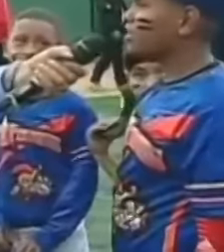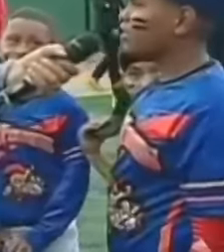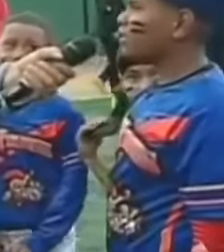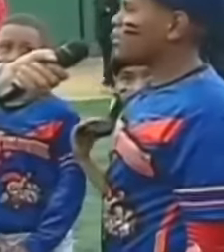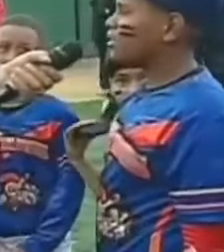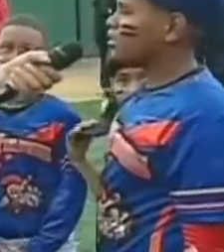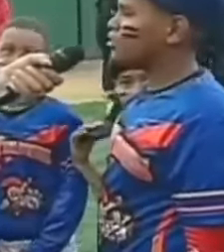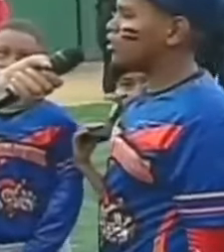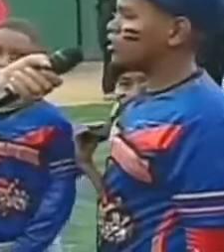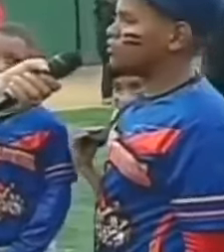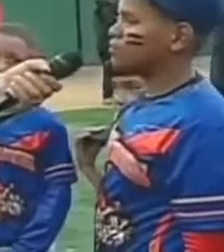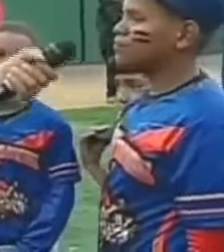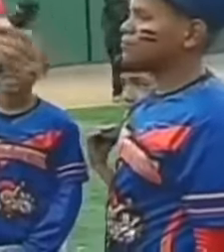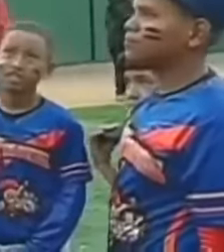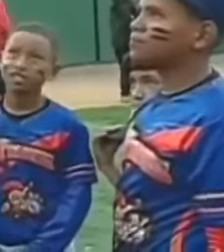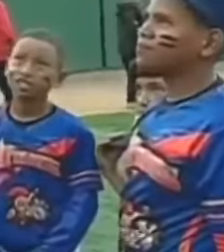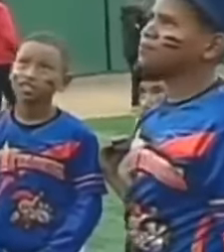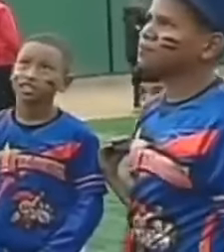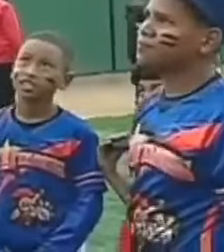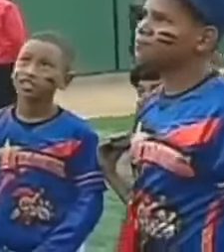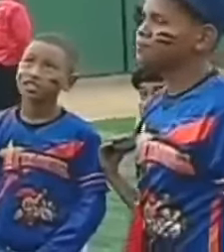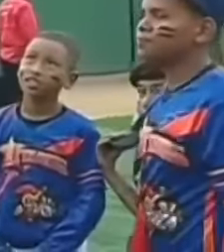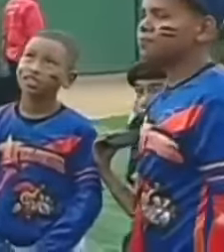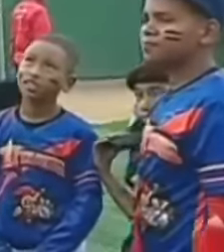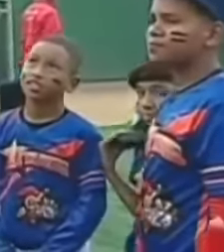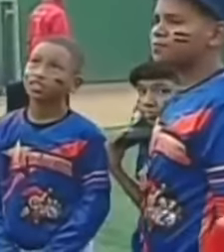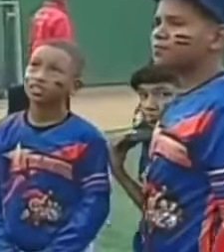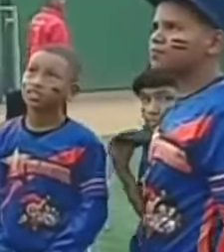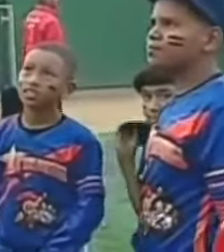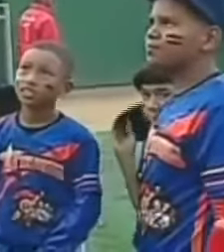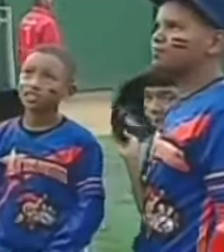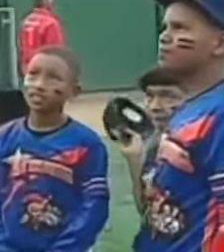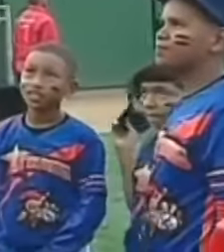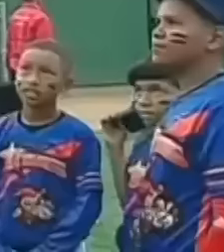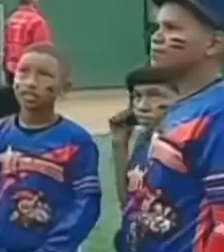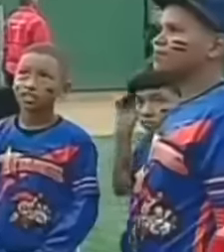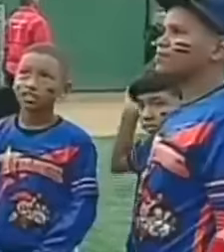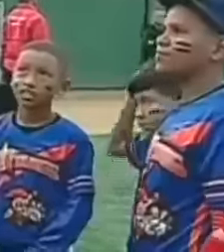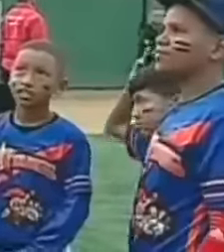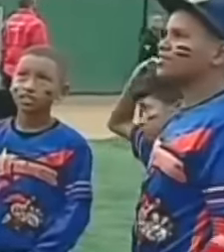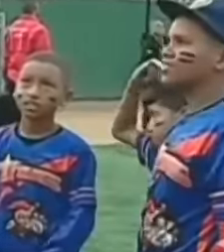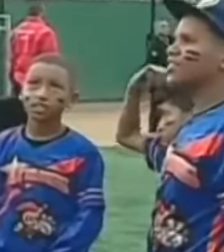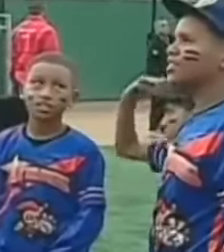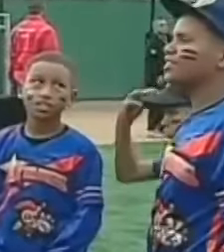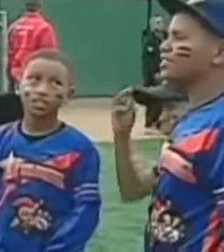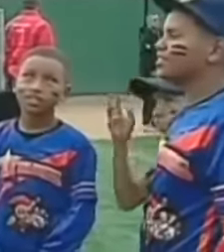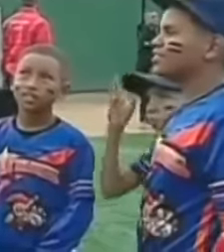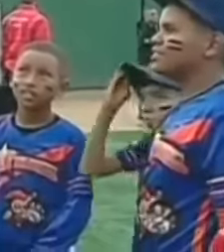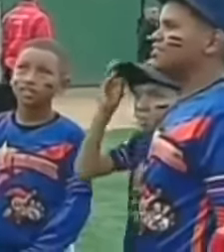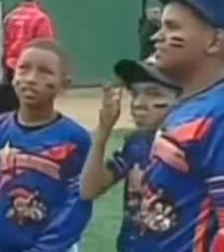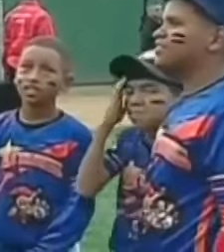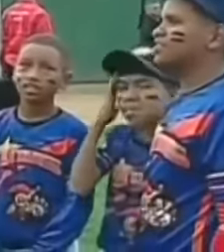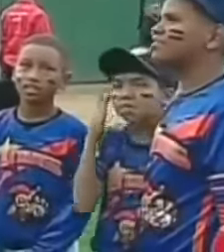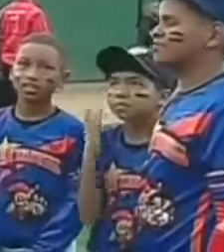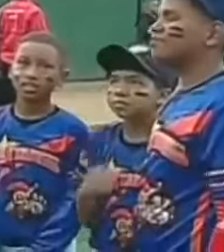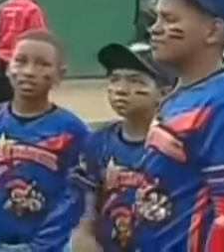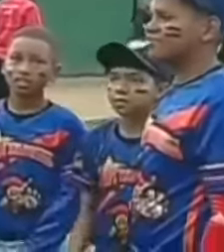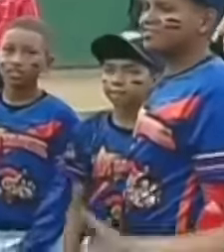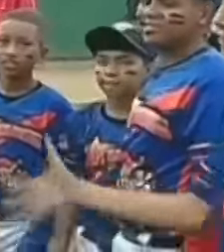Catcher y quinto bate. Catcher y quinto bate. Los catcher tienen que ser quinto o sexto bate. Que son los que